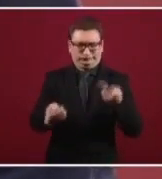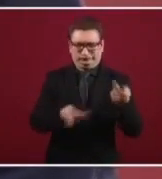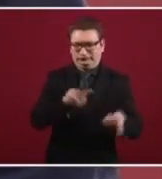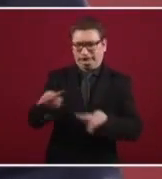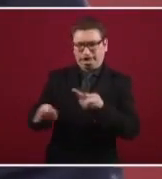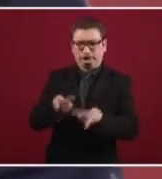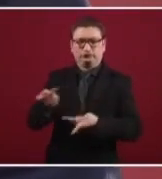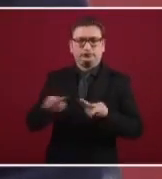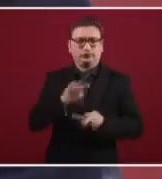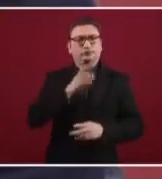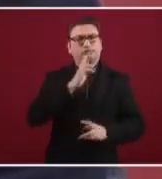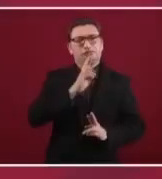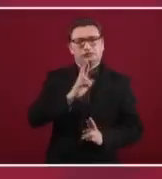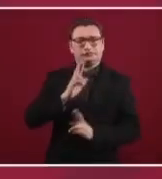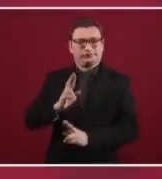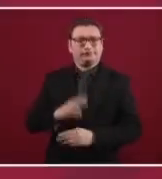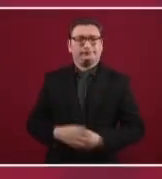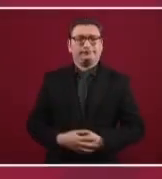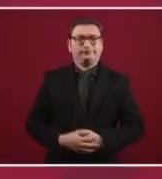y las respuestas